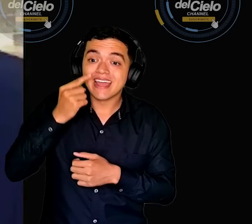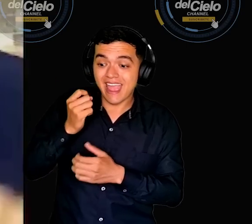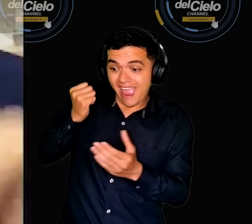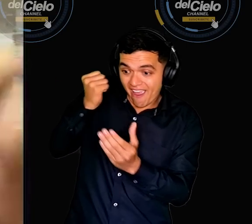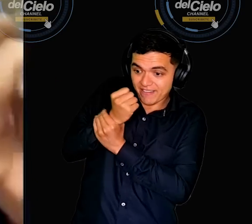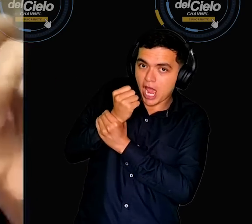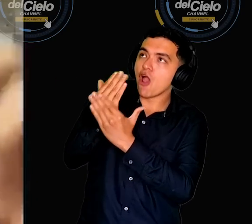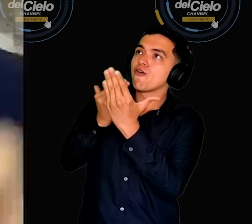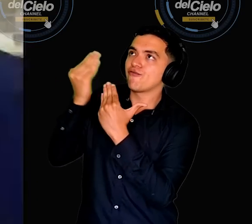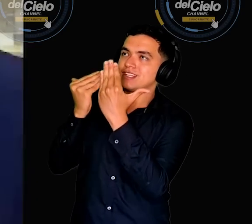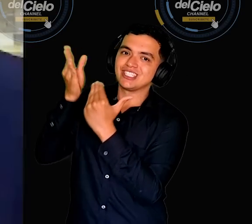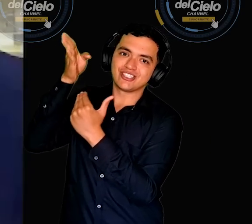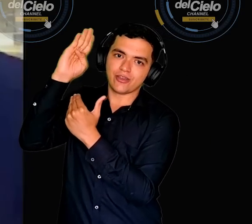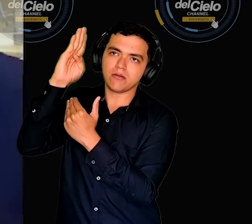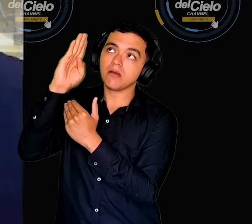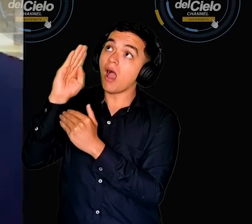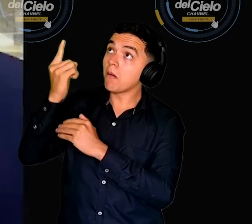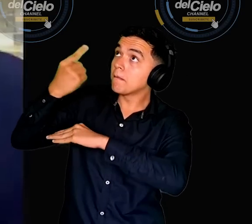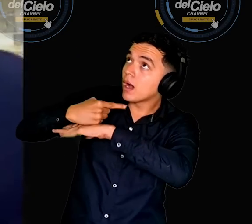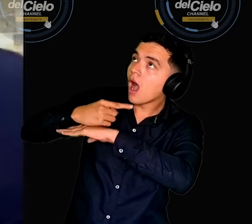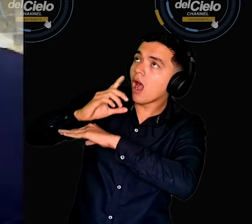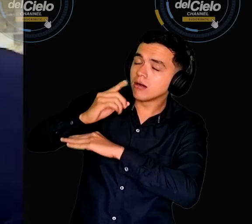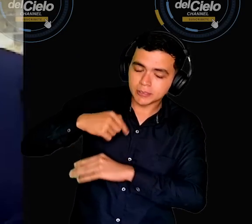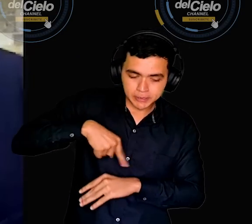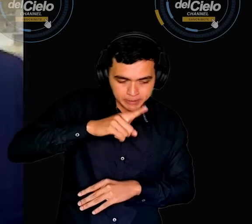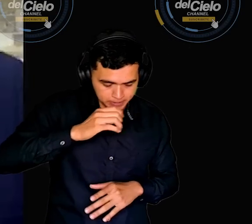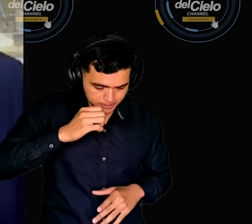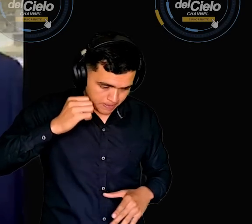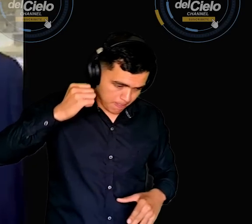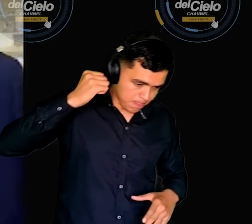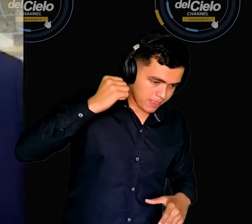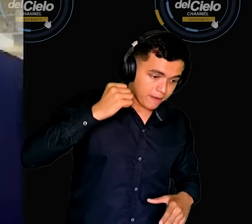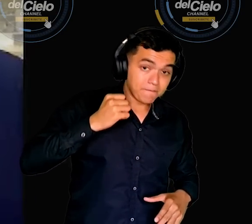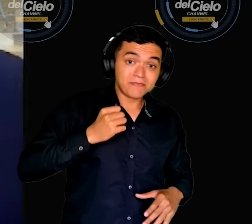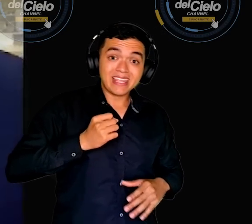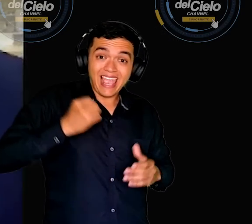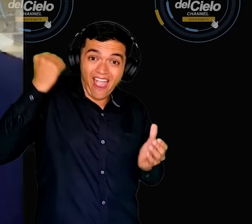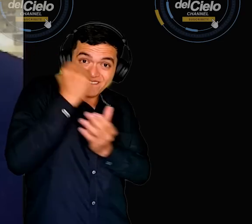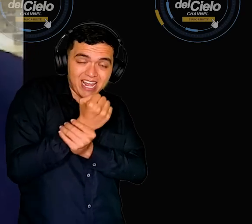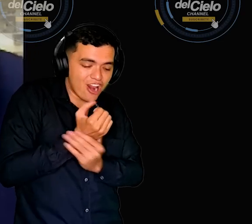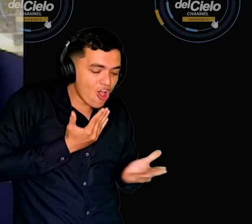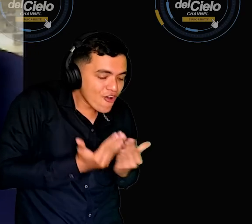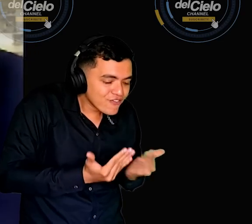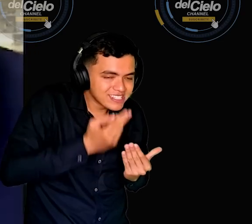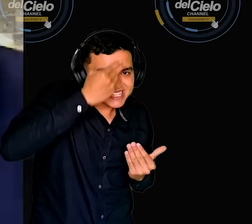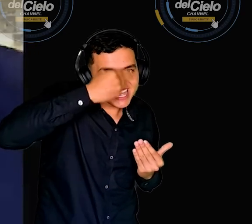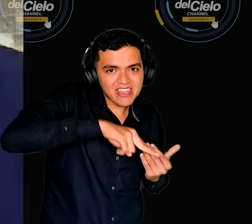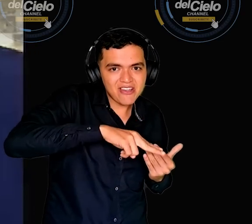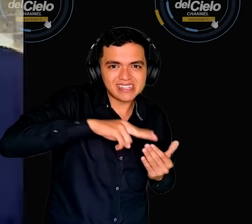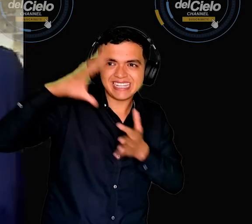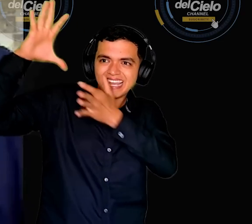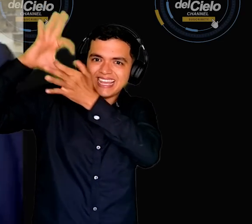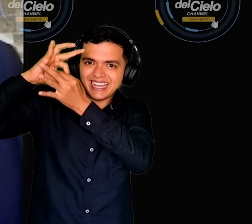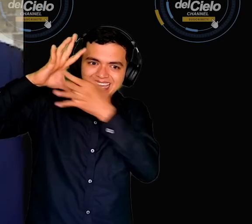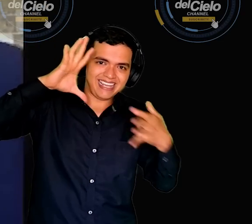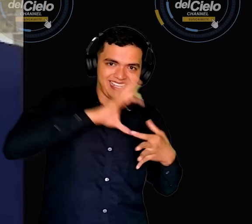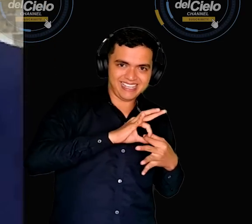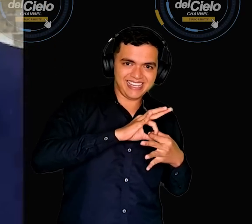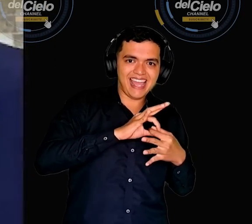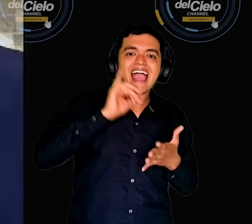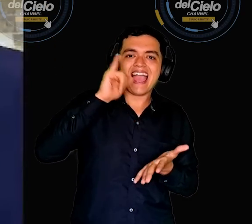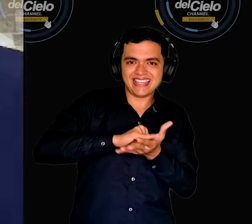padre. Es decir, él no entendía lo que iba a pasar, ni cómo iba a salir, ni cómo iba a resultar, pero él confiaba